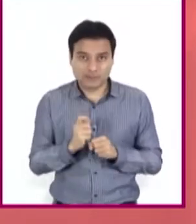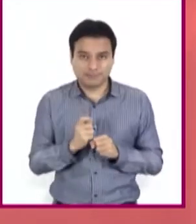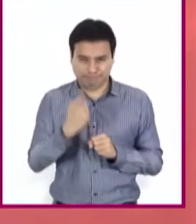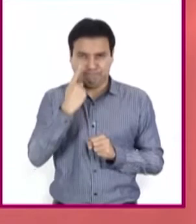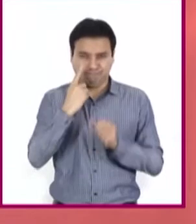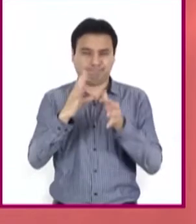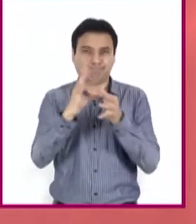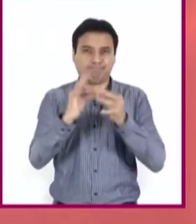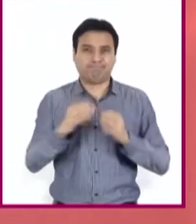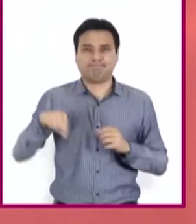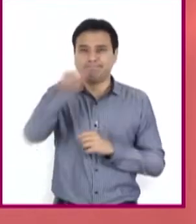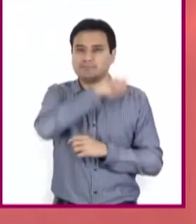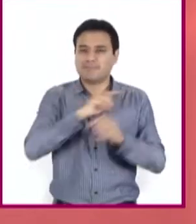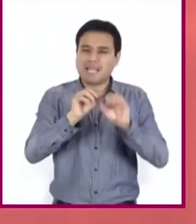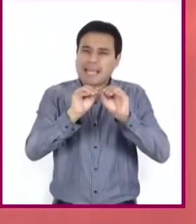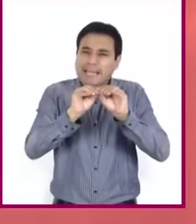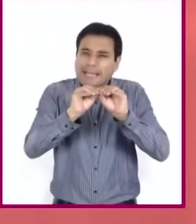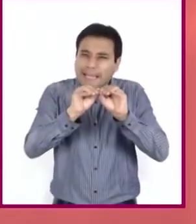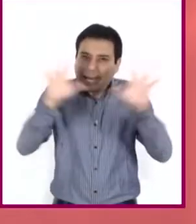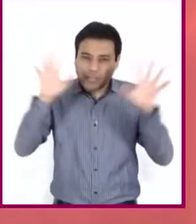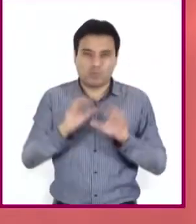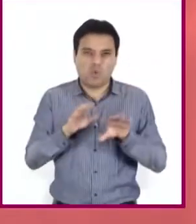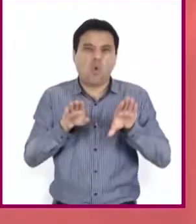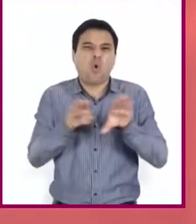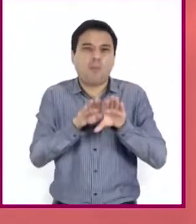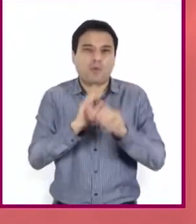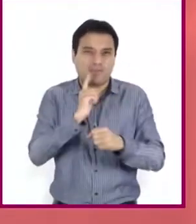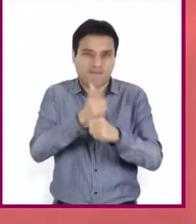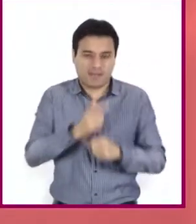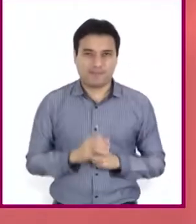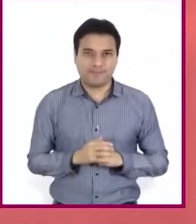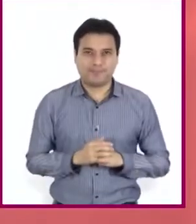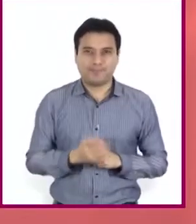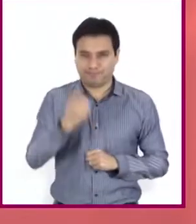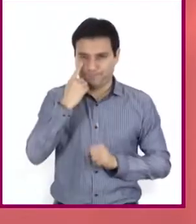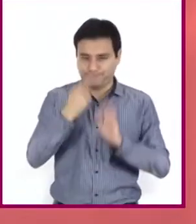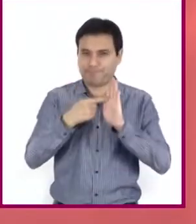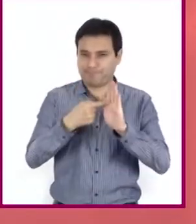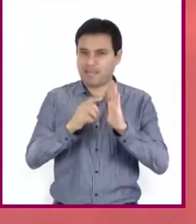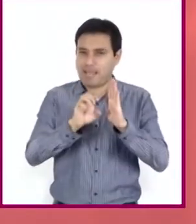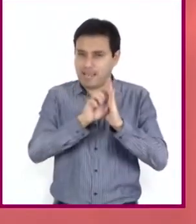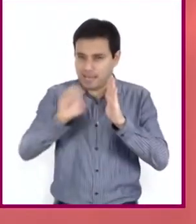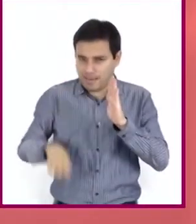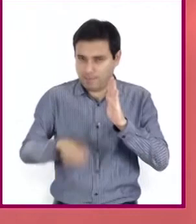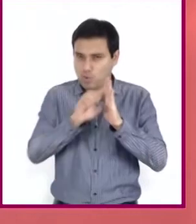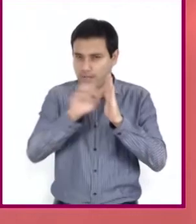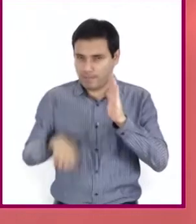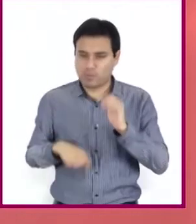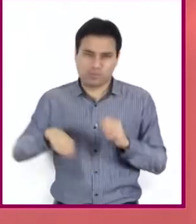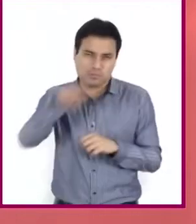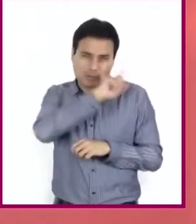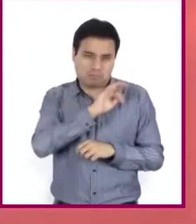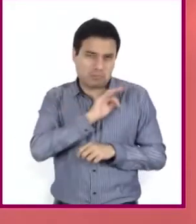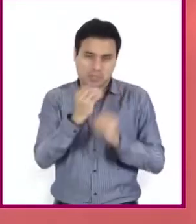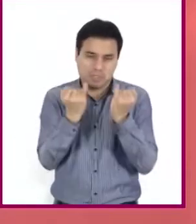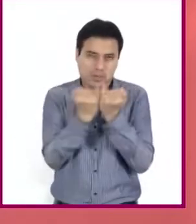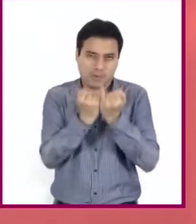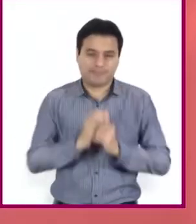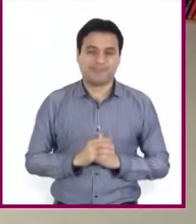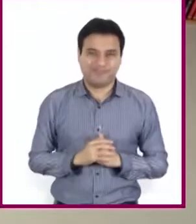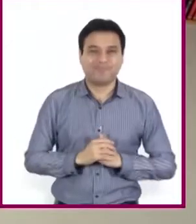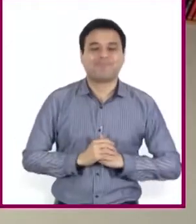mencionarles claramente cómo identificarlas, por lo que les mostraré algunas estrategias que pueden seguir para